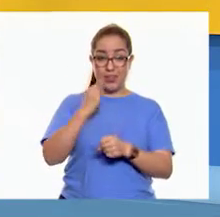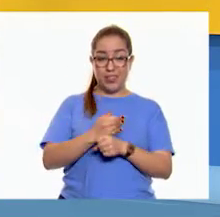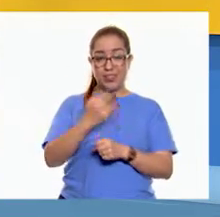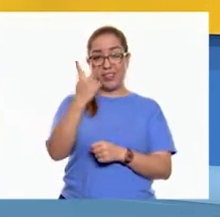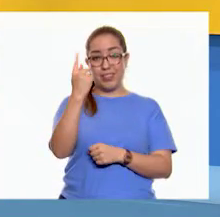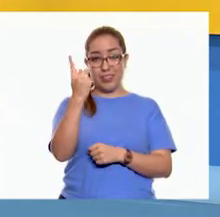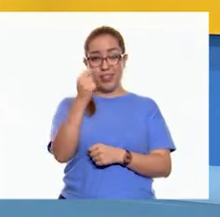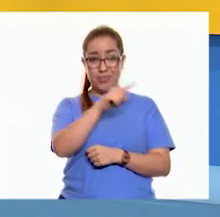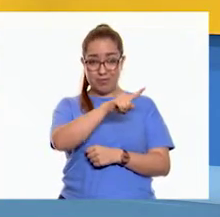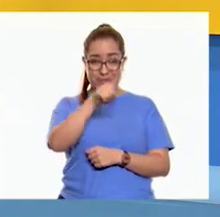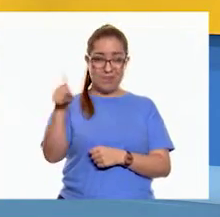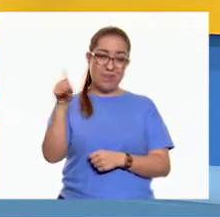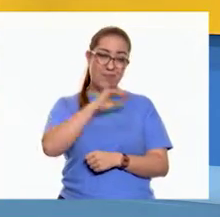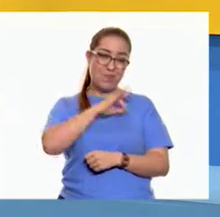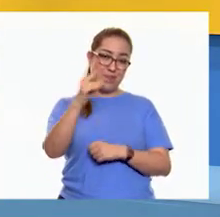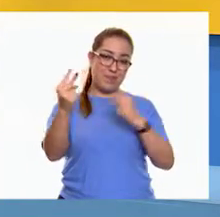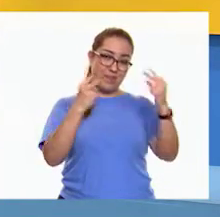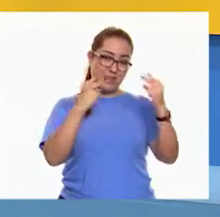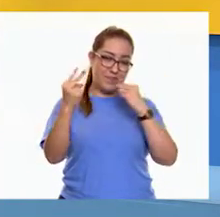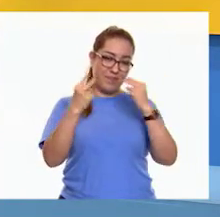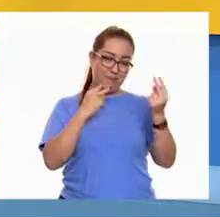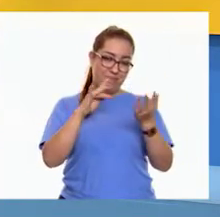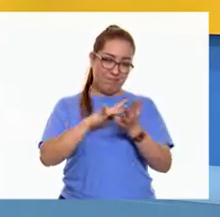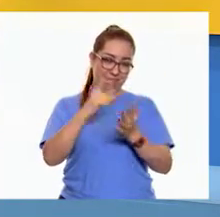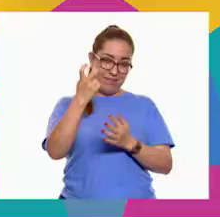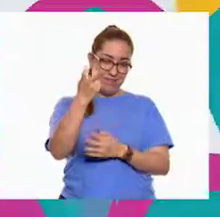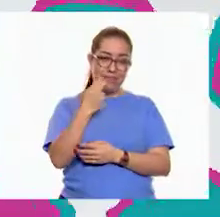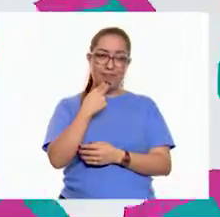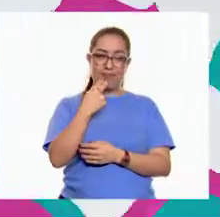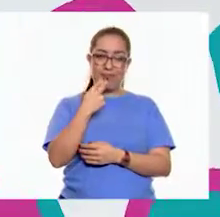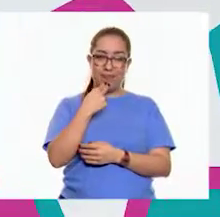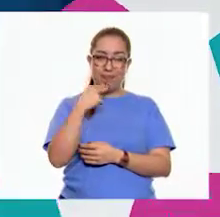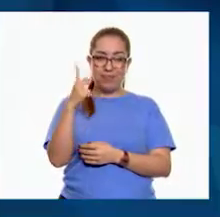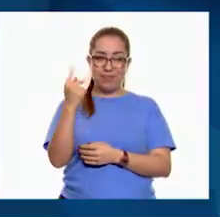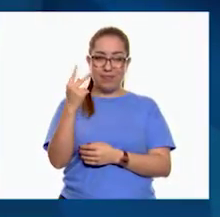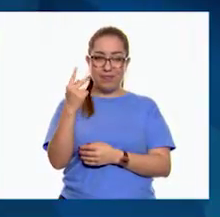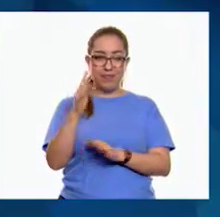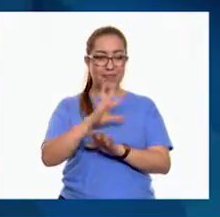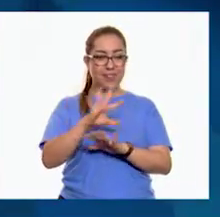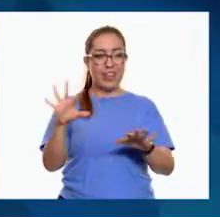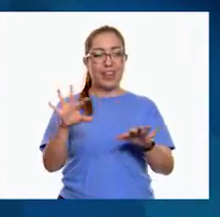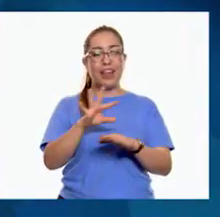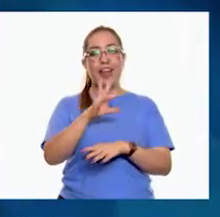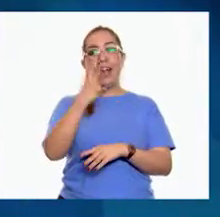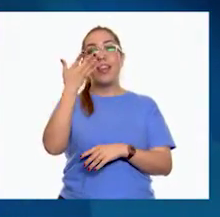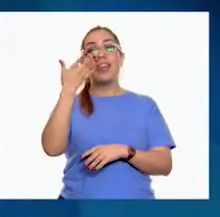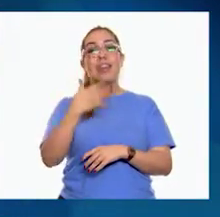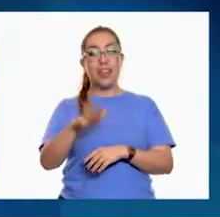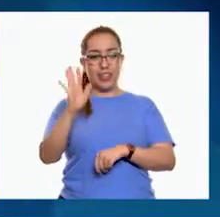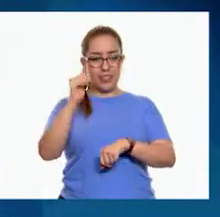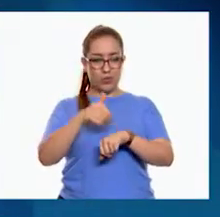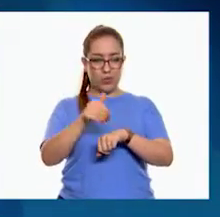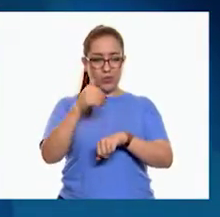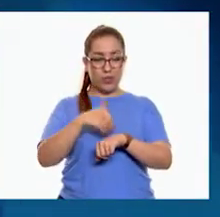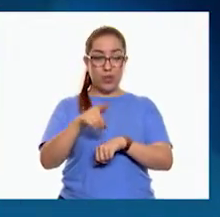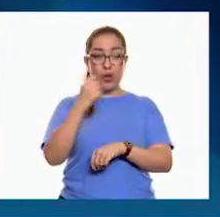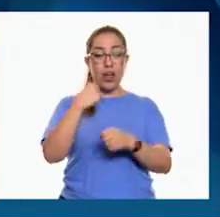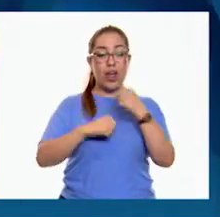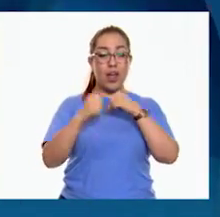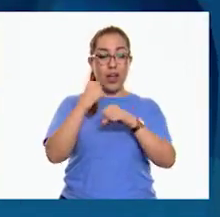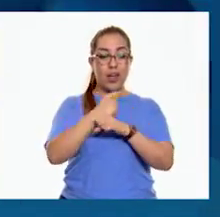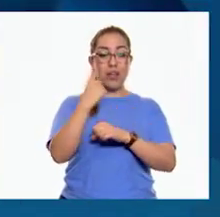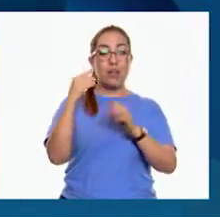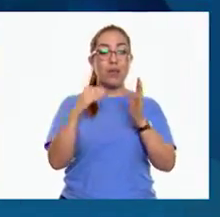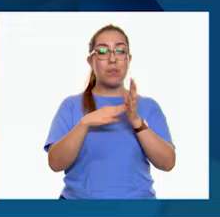sus casas. Ahora es importante que pasemos al 10º. Era el año de 1986